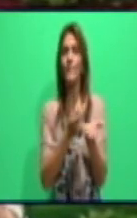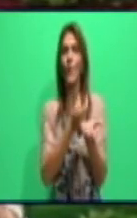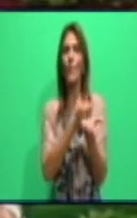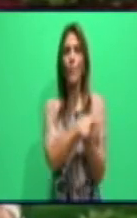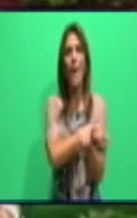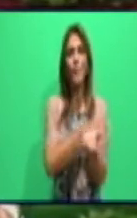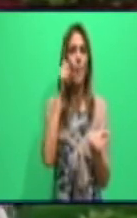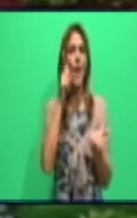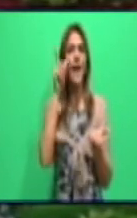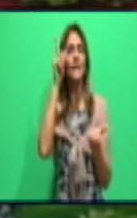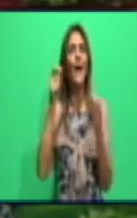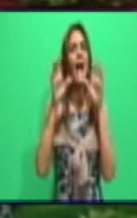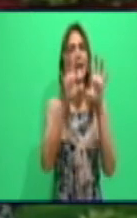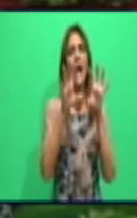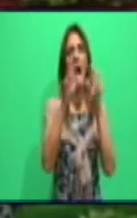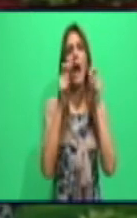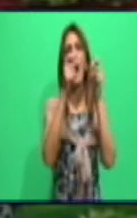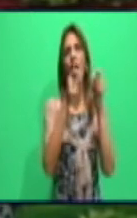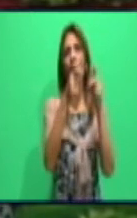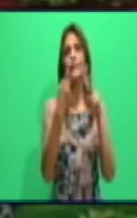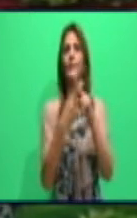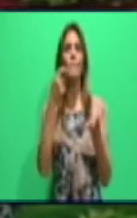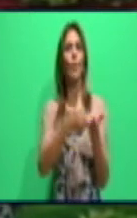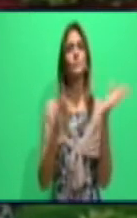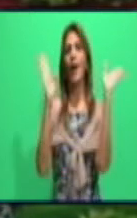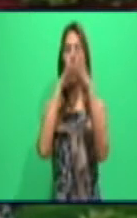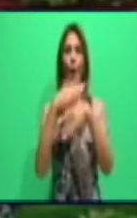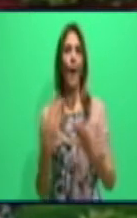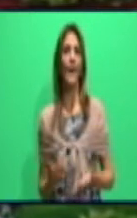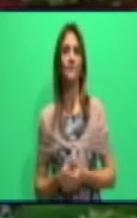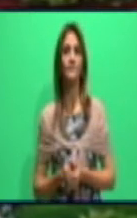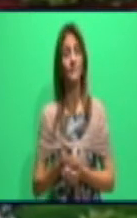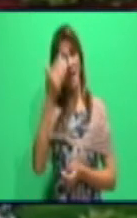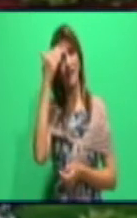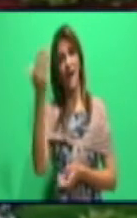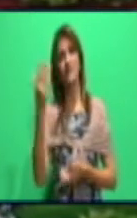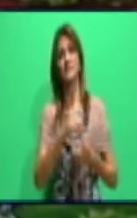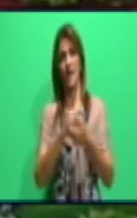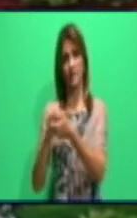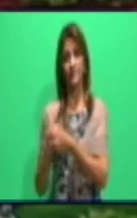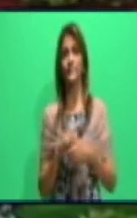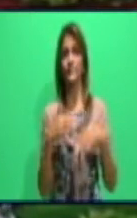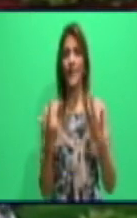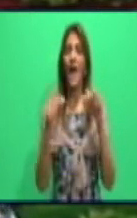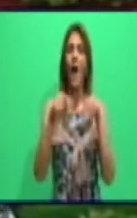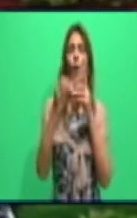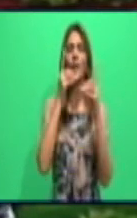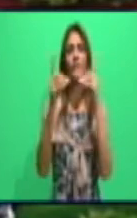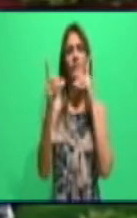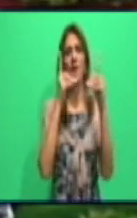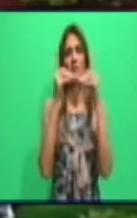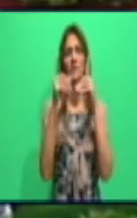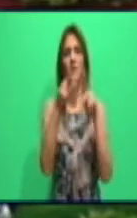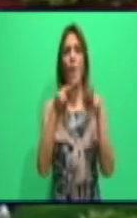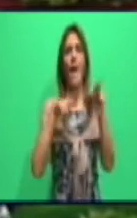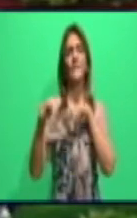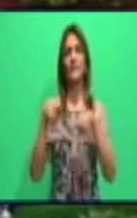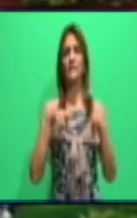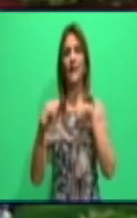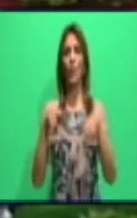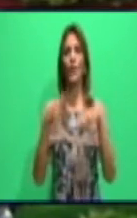y las multas que allí se aplican gracias sector voy al diálogo rápidamente con la compañera nuria sánchez administradora del